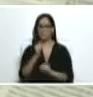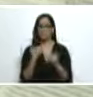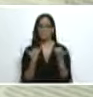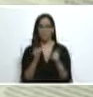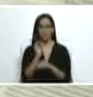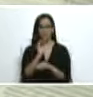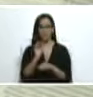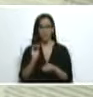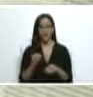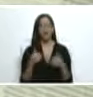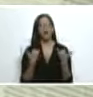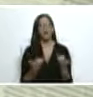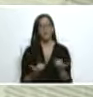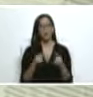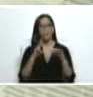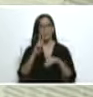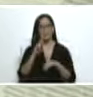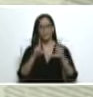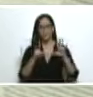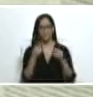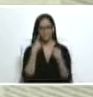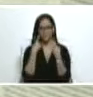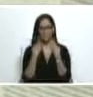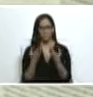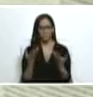ahora el 27 nos vemos, ¿verdad?